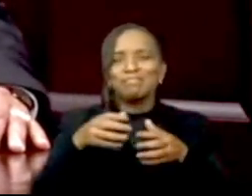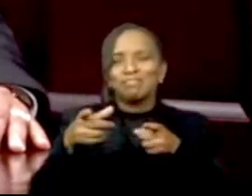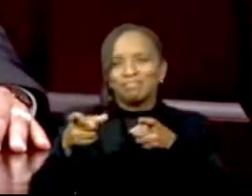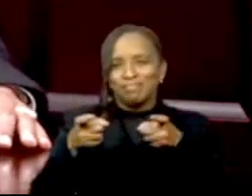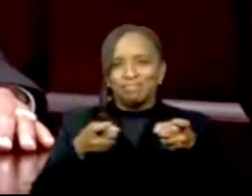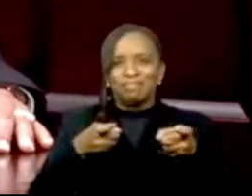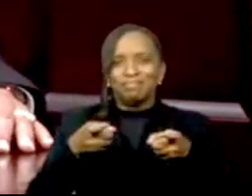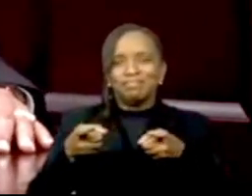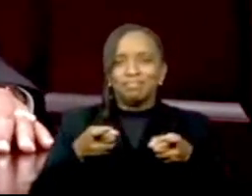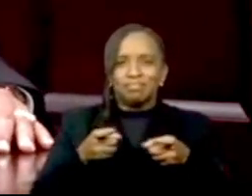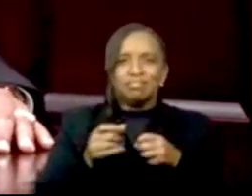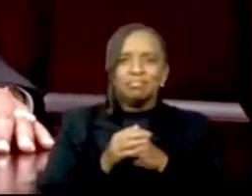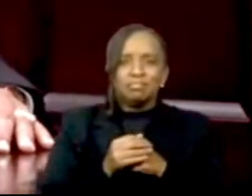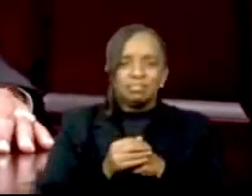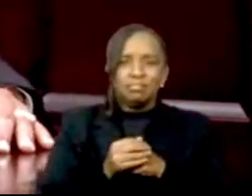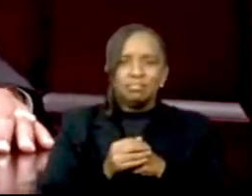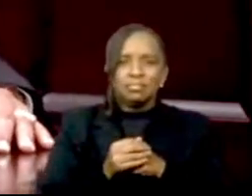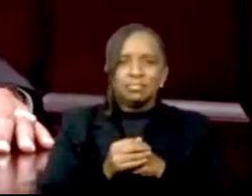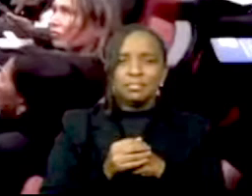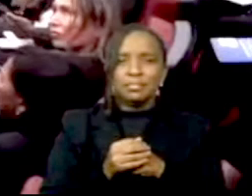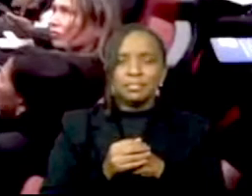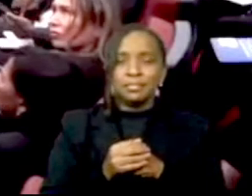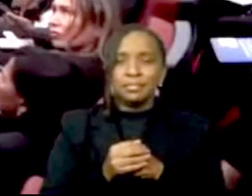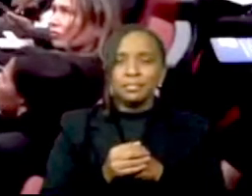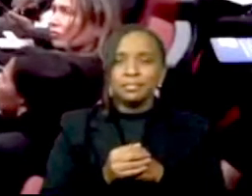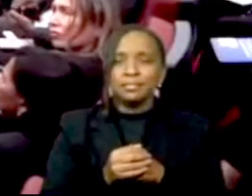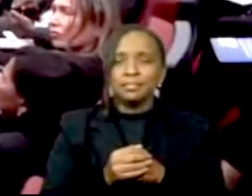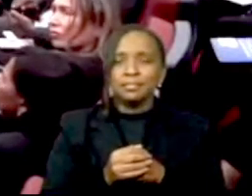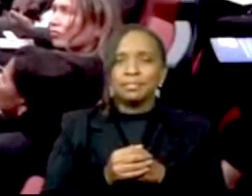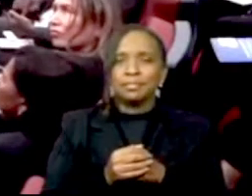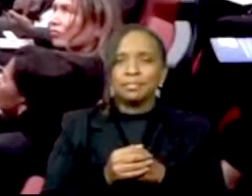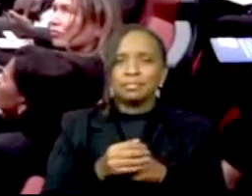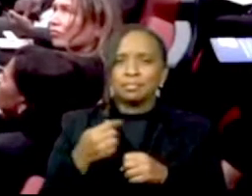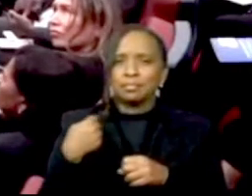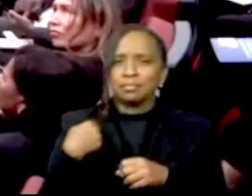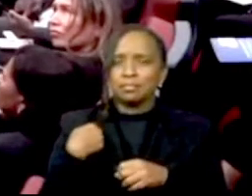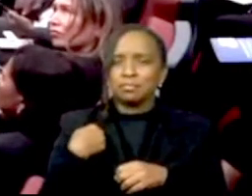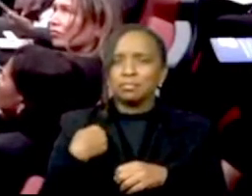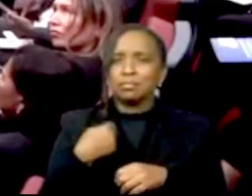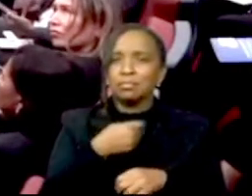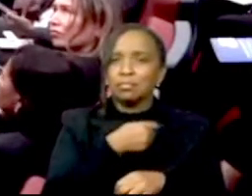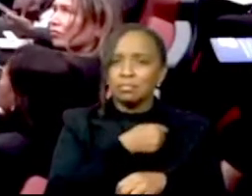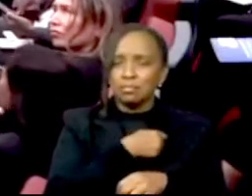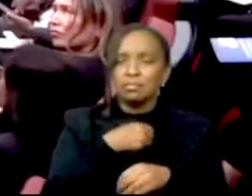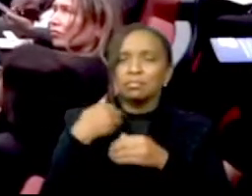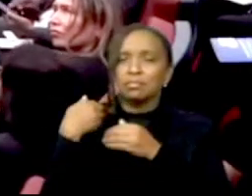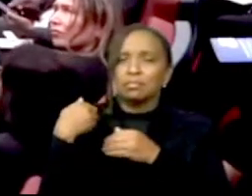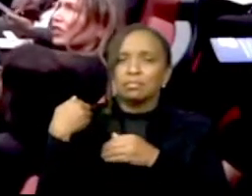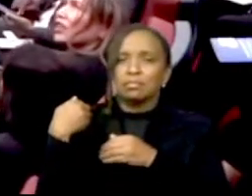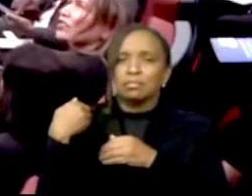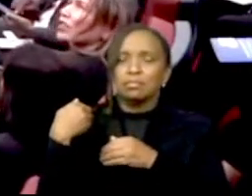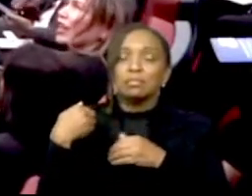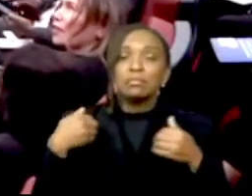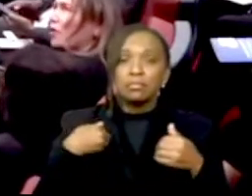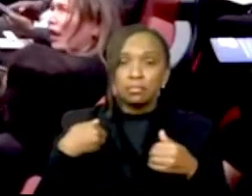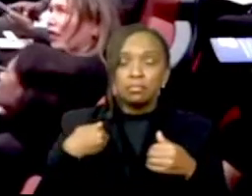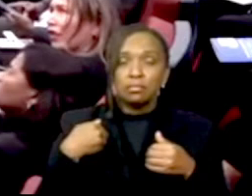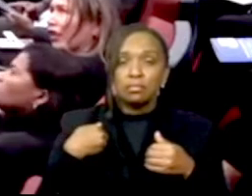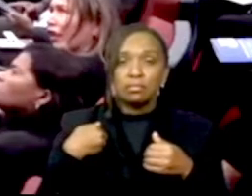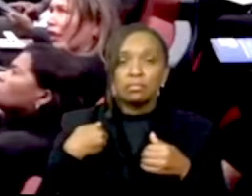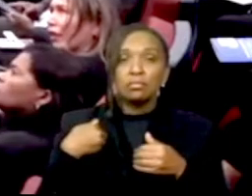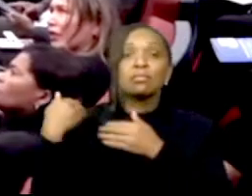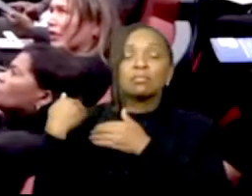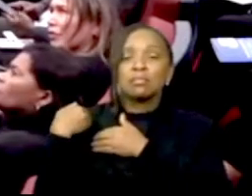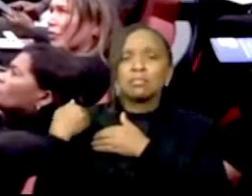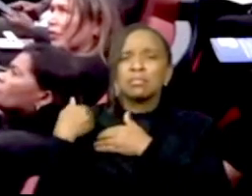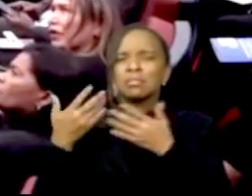que nosotros tenemos la responsabilidad de que en cada uno de los tribunales, tanto el superior